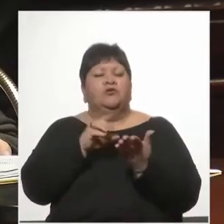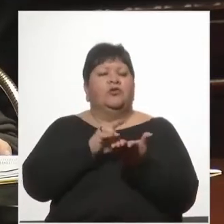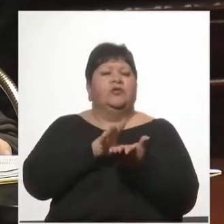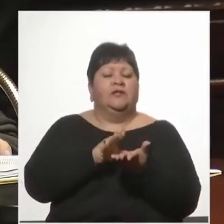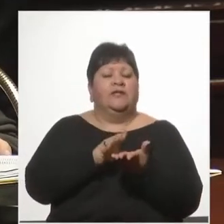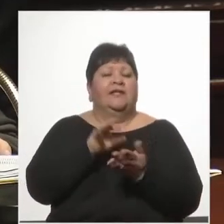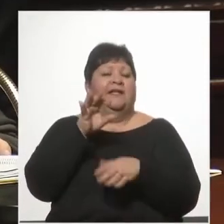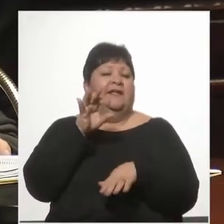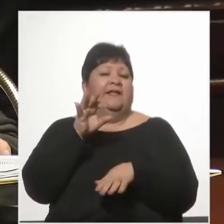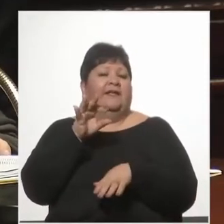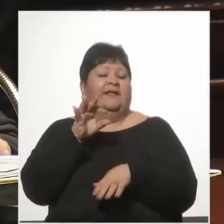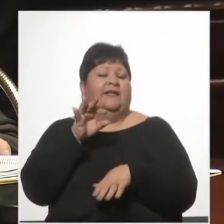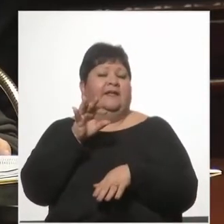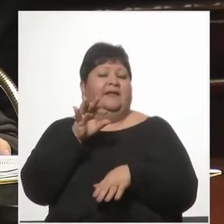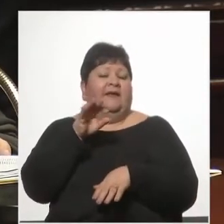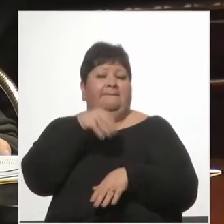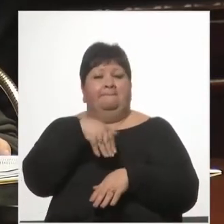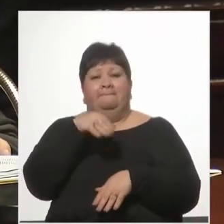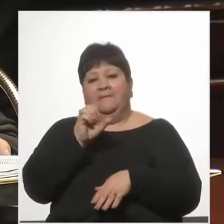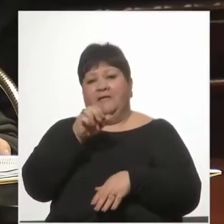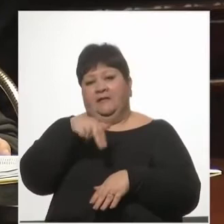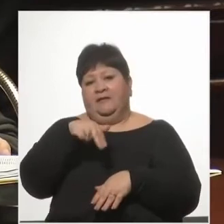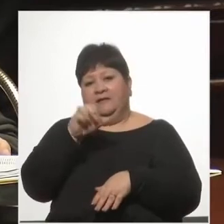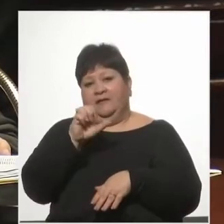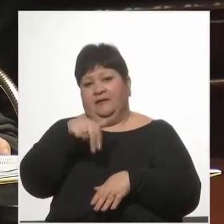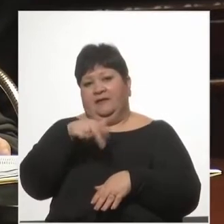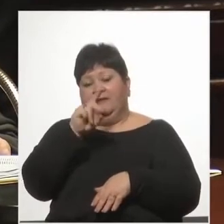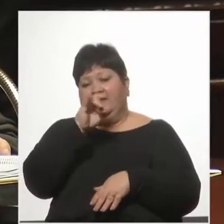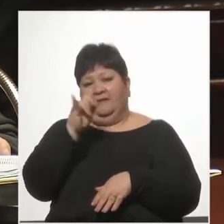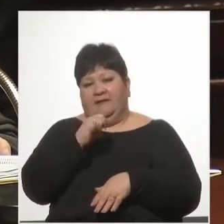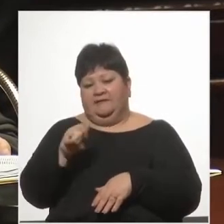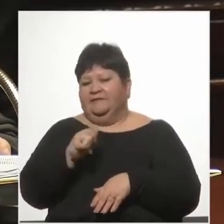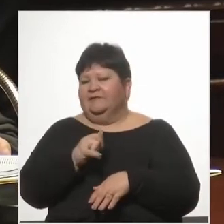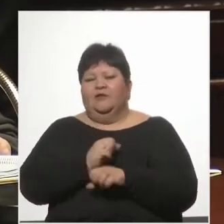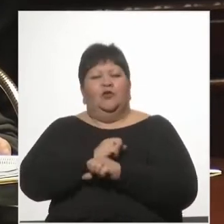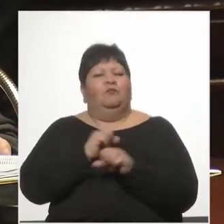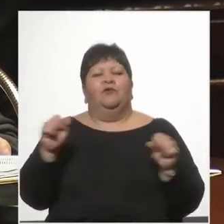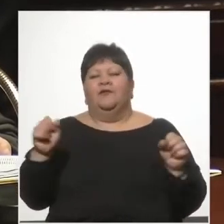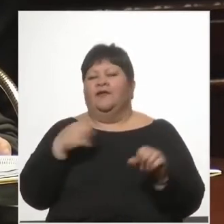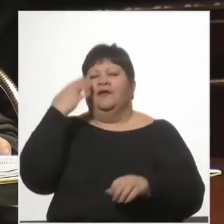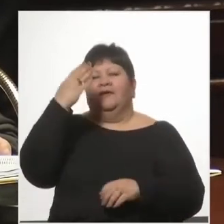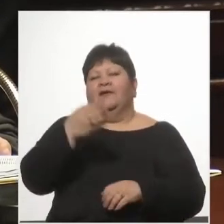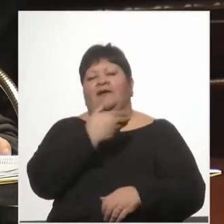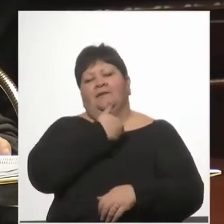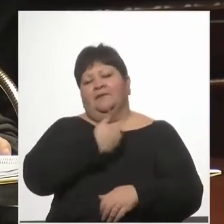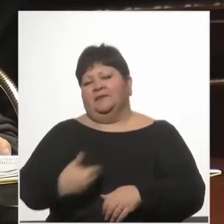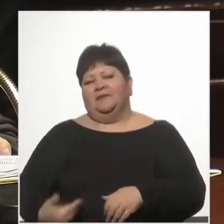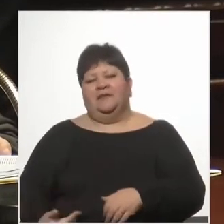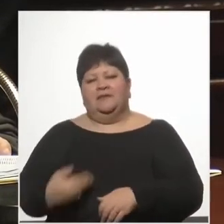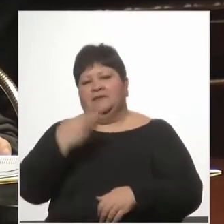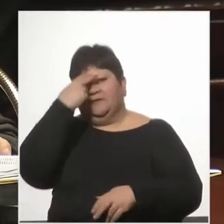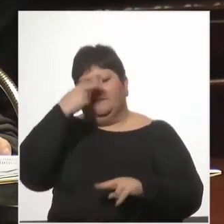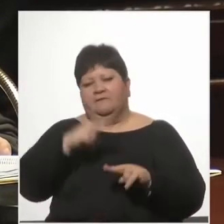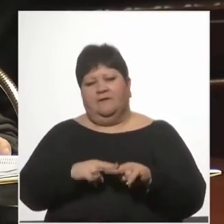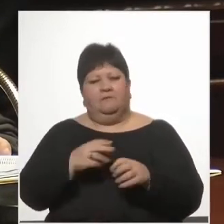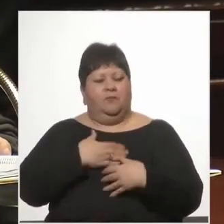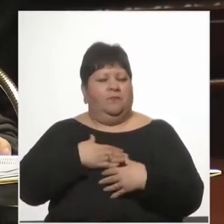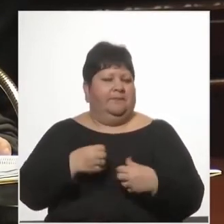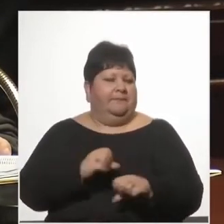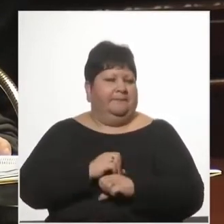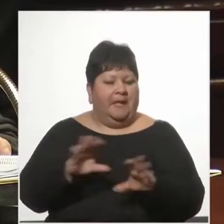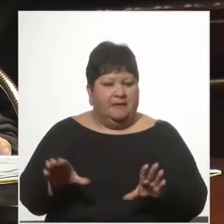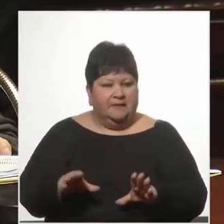doctor Menéndez ya no se encontraba físicamente en condiciones de concurrir a la presidencia ni de hacer declaraciones